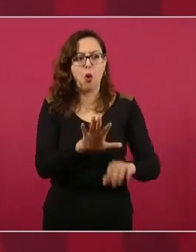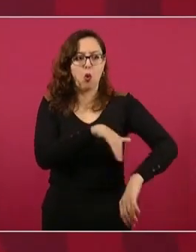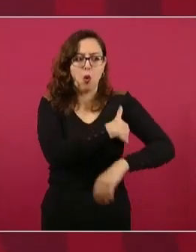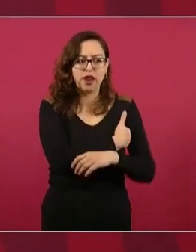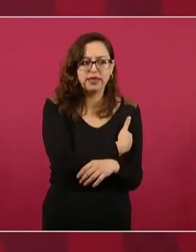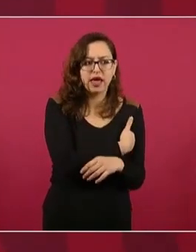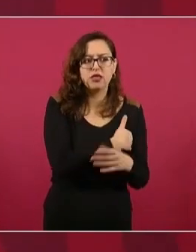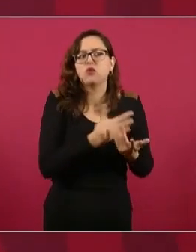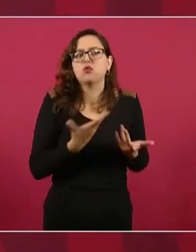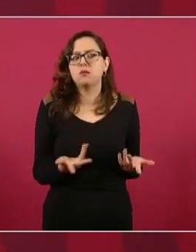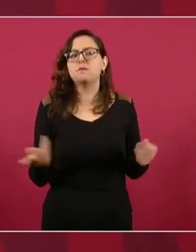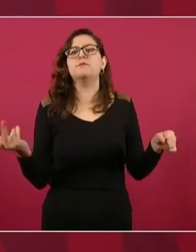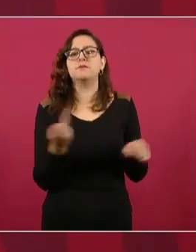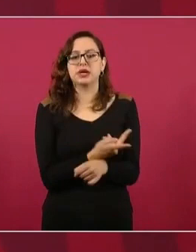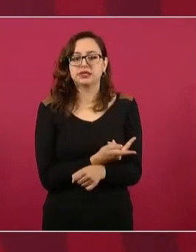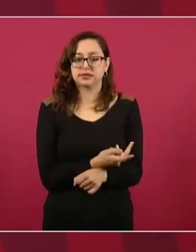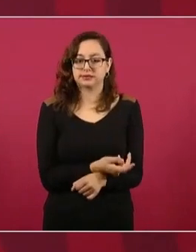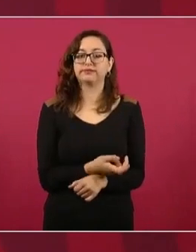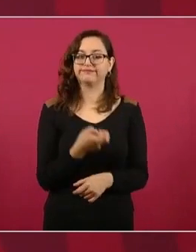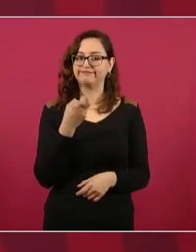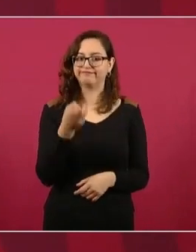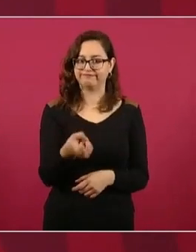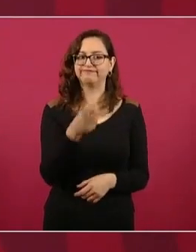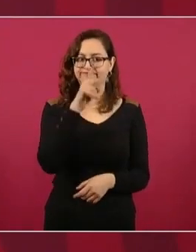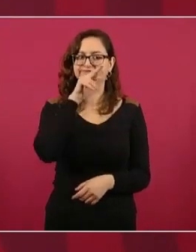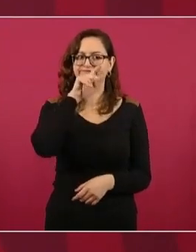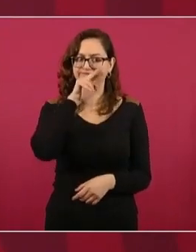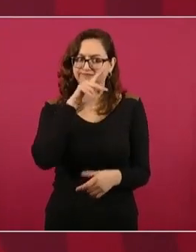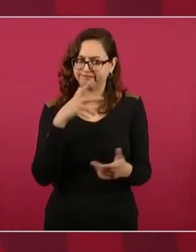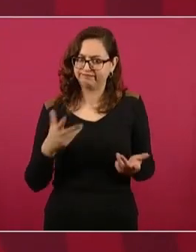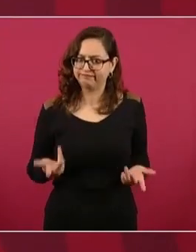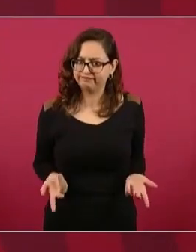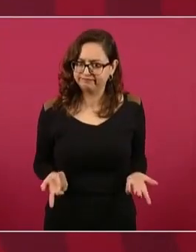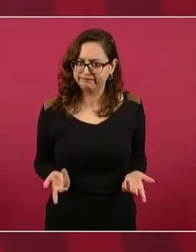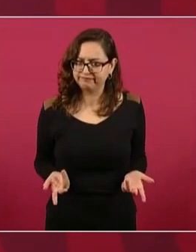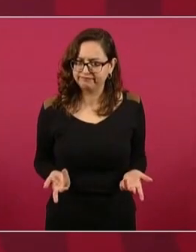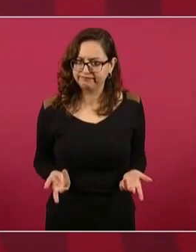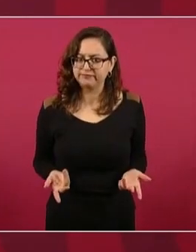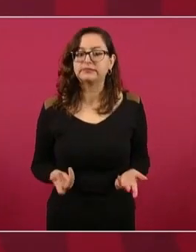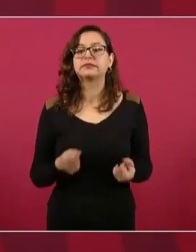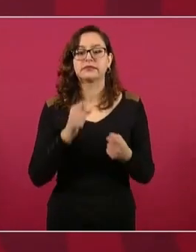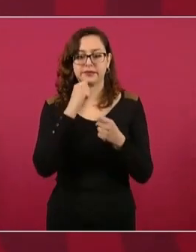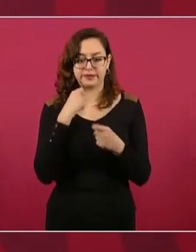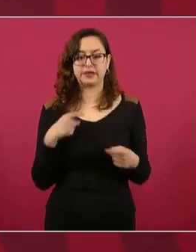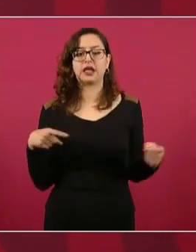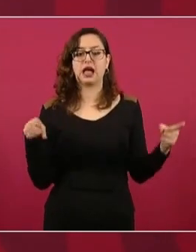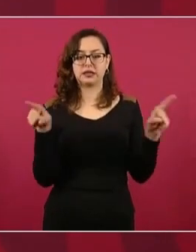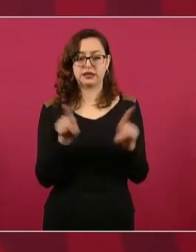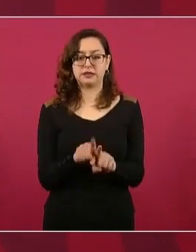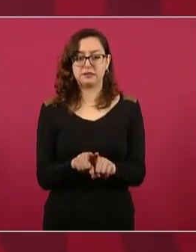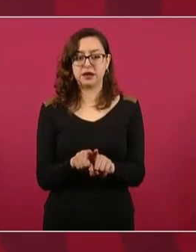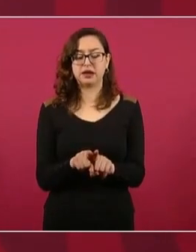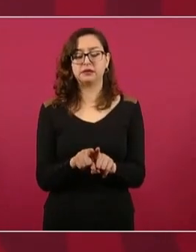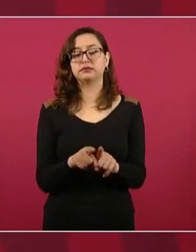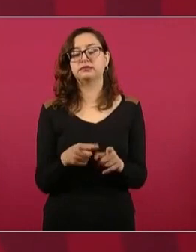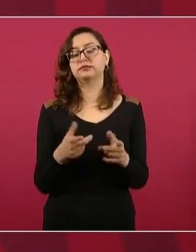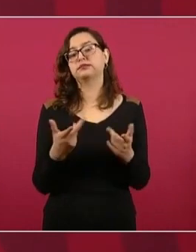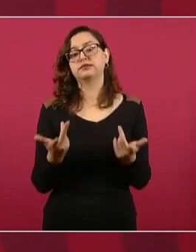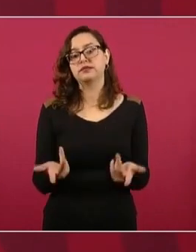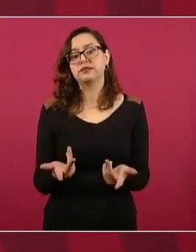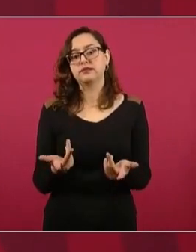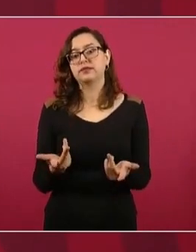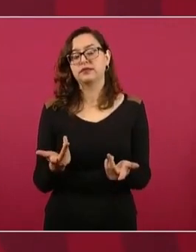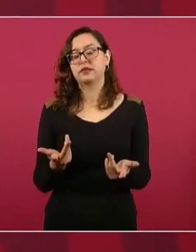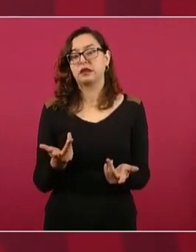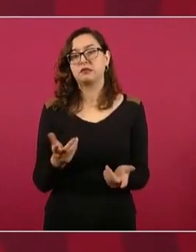esos son los casos más preocupantes. Ahora, también varios de estos elementos son los que explican al final una receta